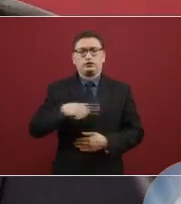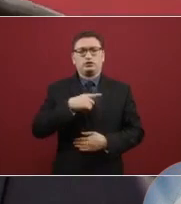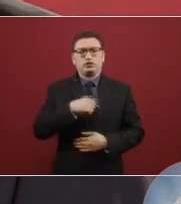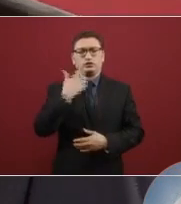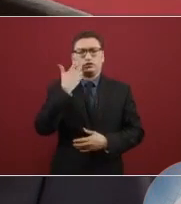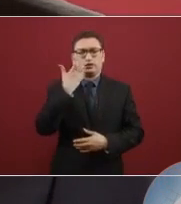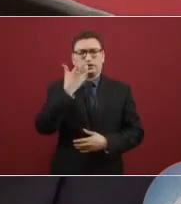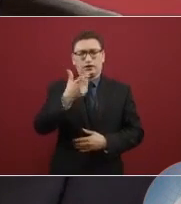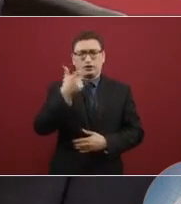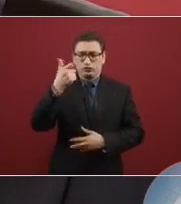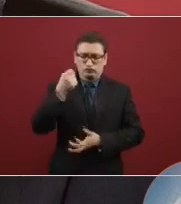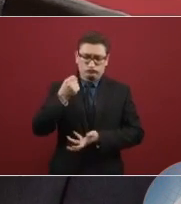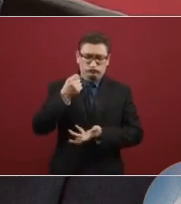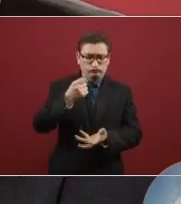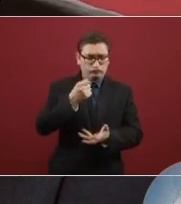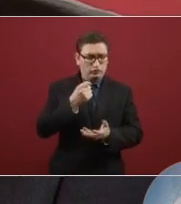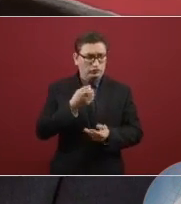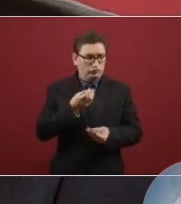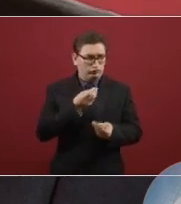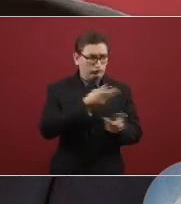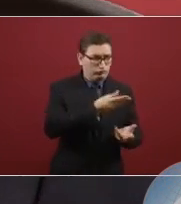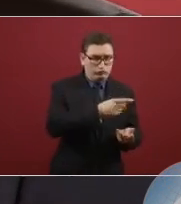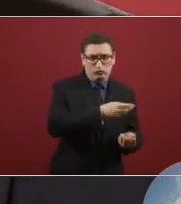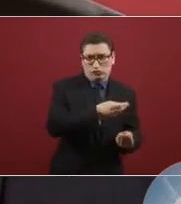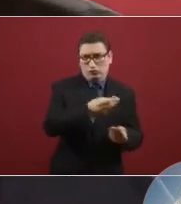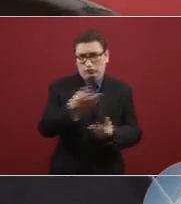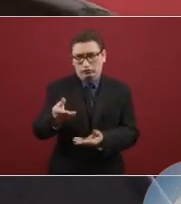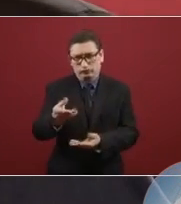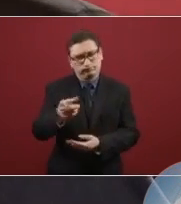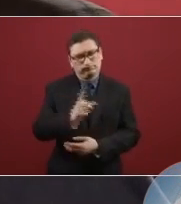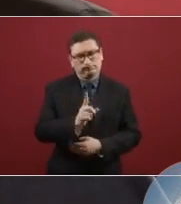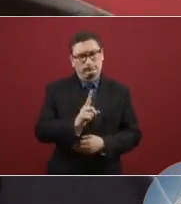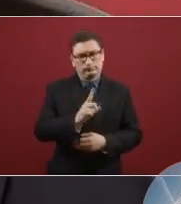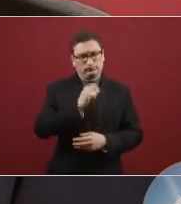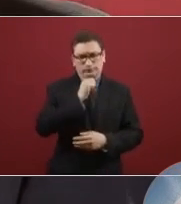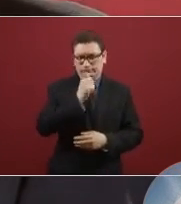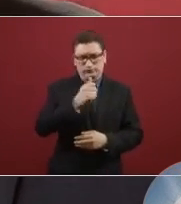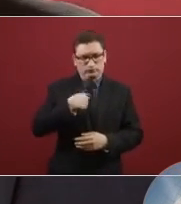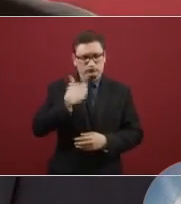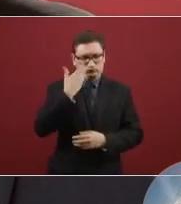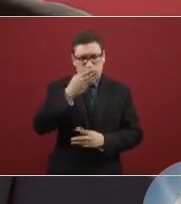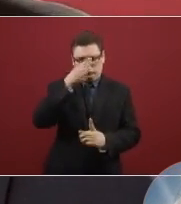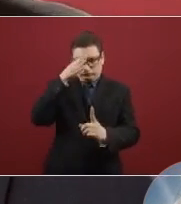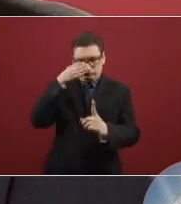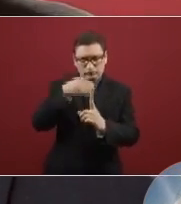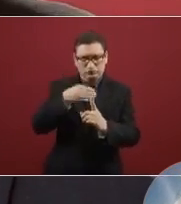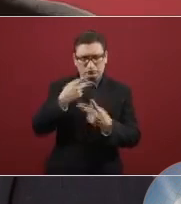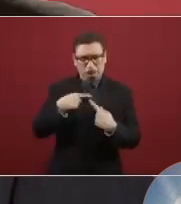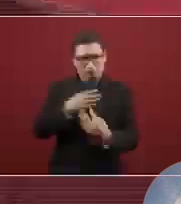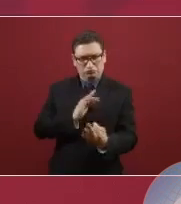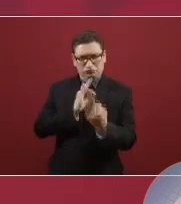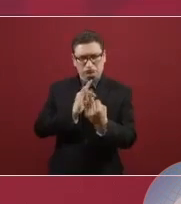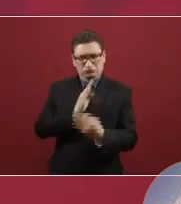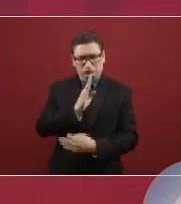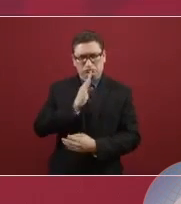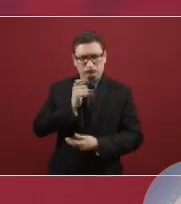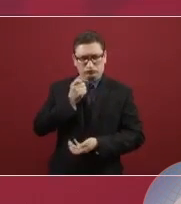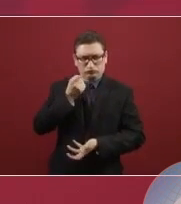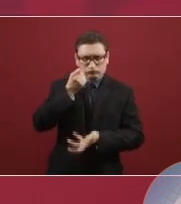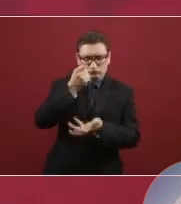intermediarios eh Porque no llega el apoyo a la